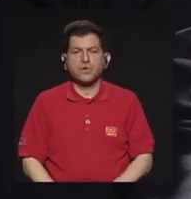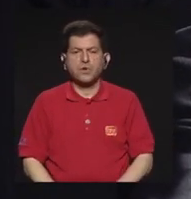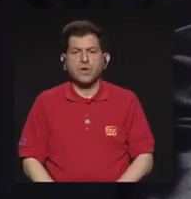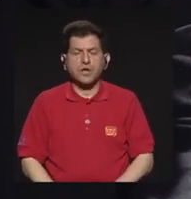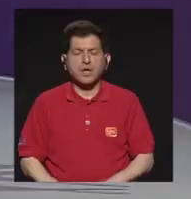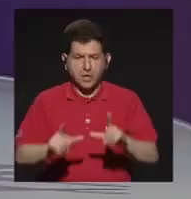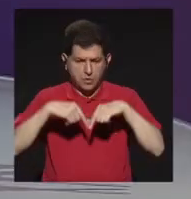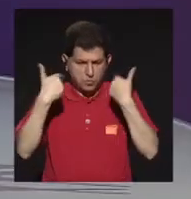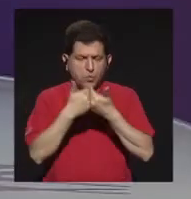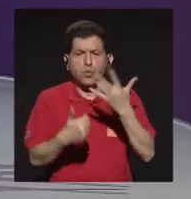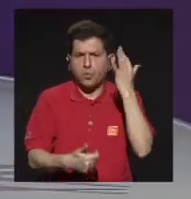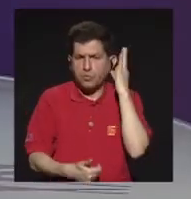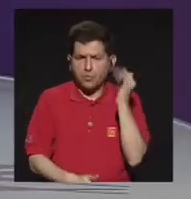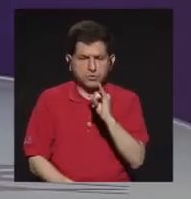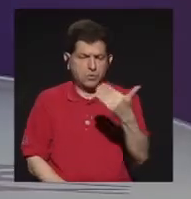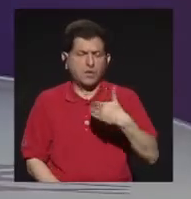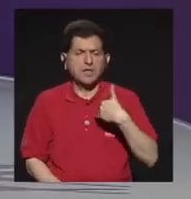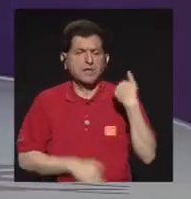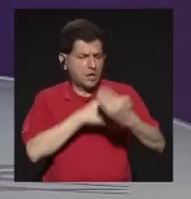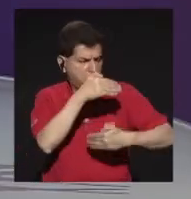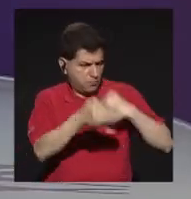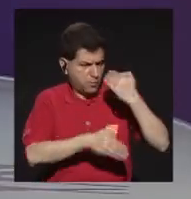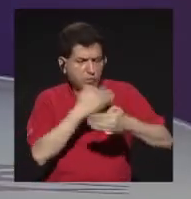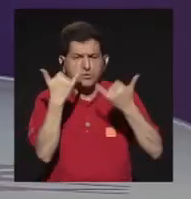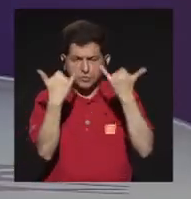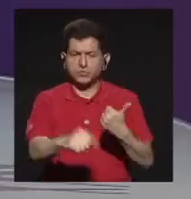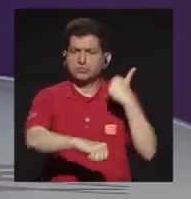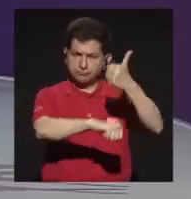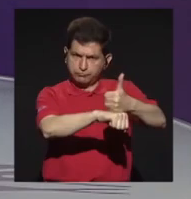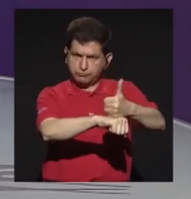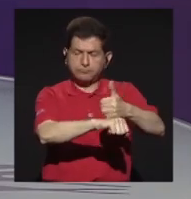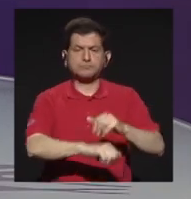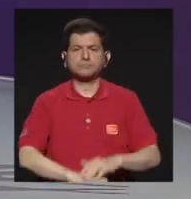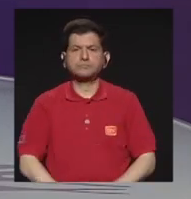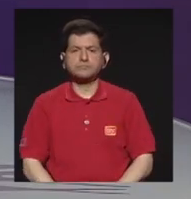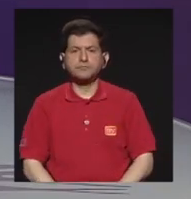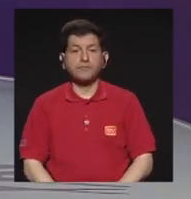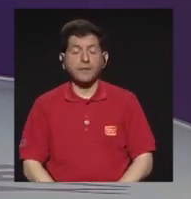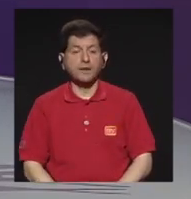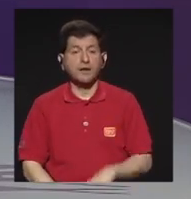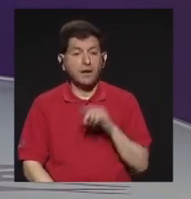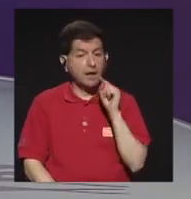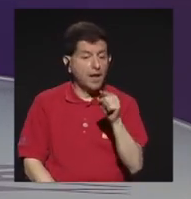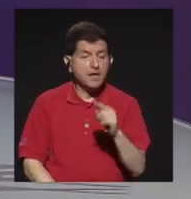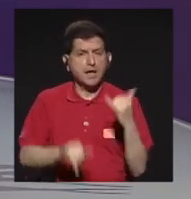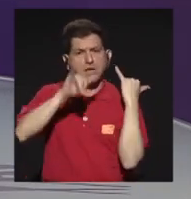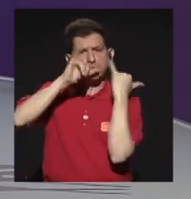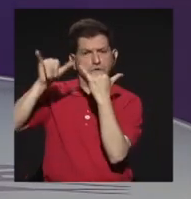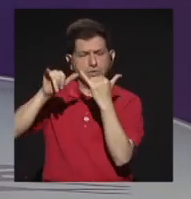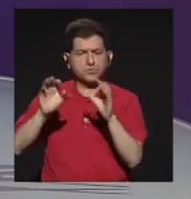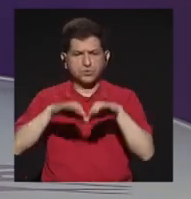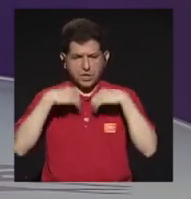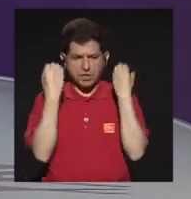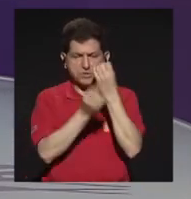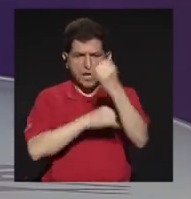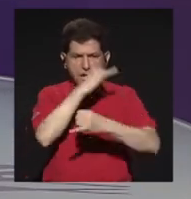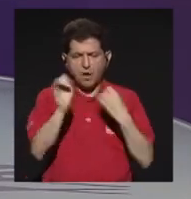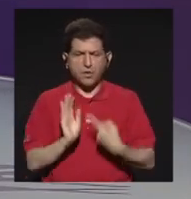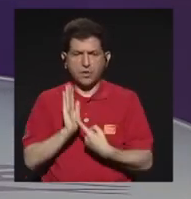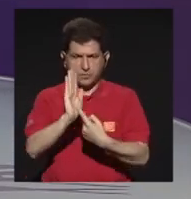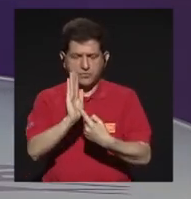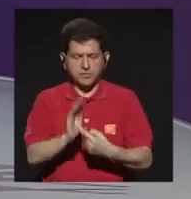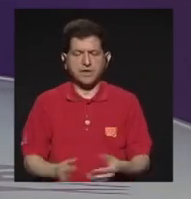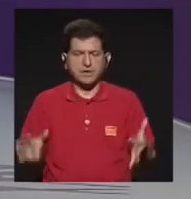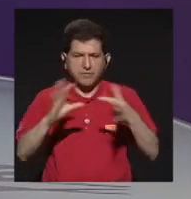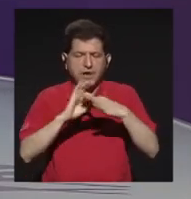también tiene protocolos ha llevado sus denuncias a los organismos internacionales de